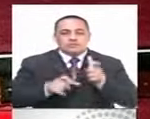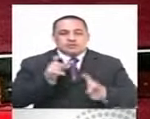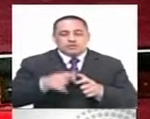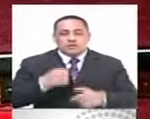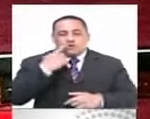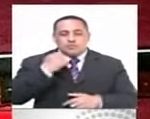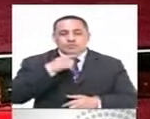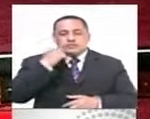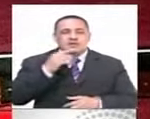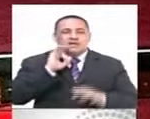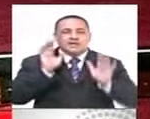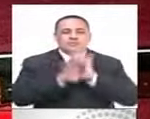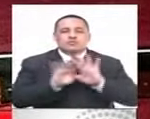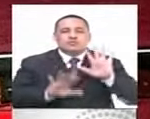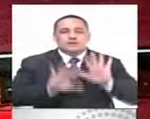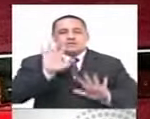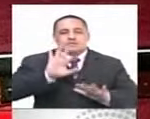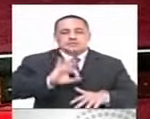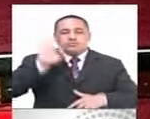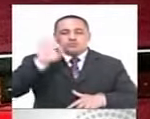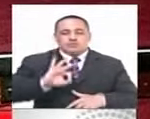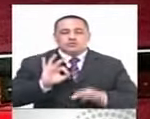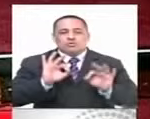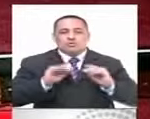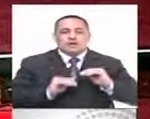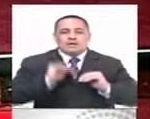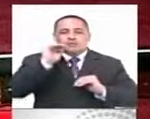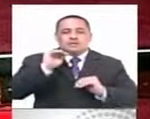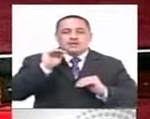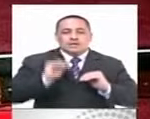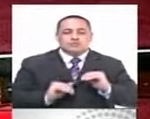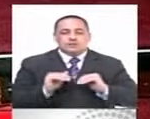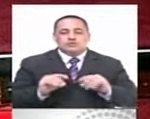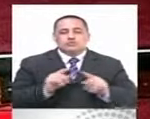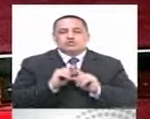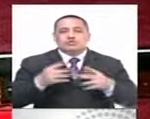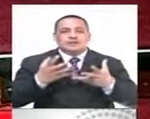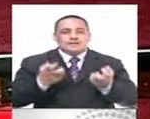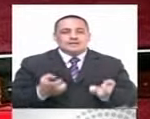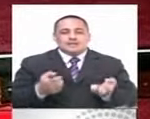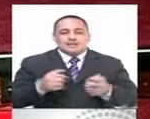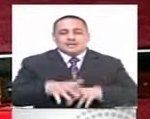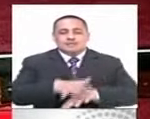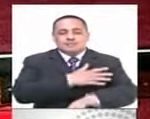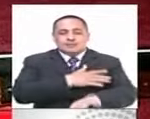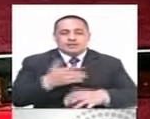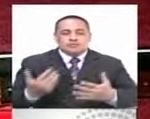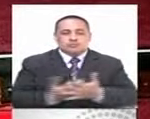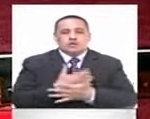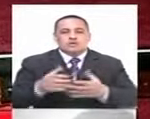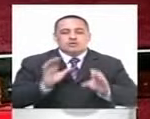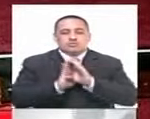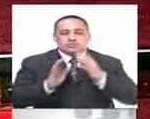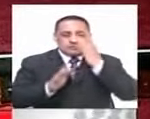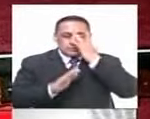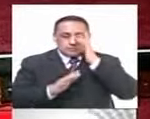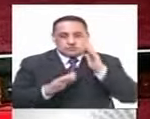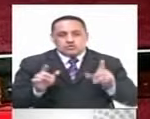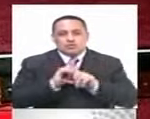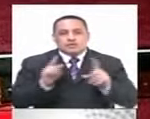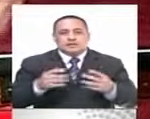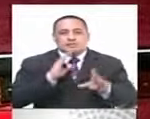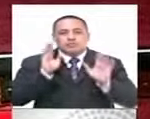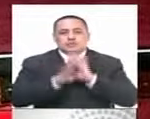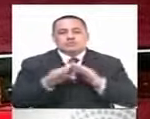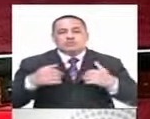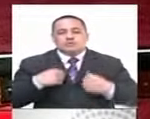bueno, pongámosle 15% o quizás algo más, no quieren asamblea constituyente, no quieren nueva constitución. Si tenemos otros